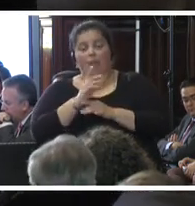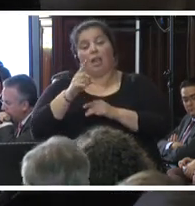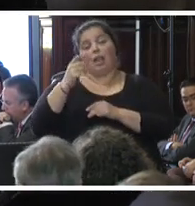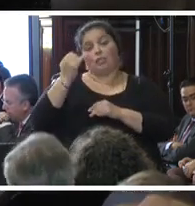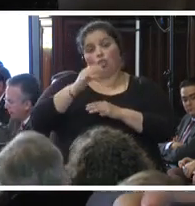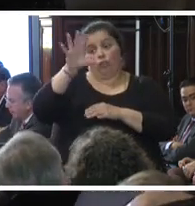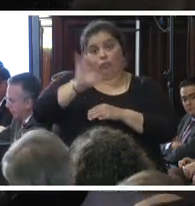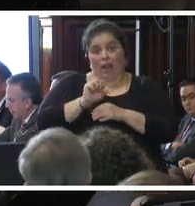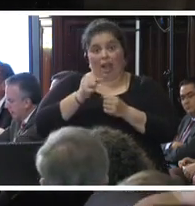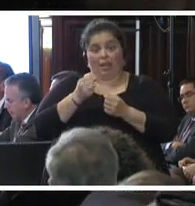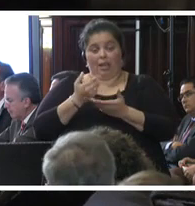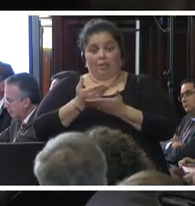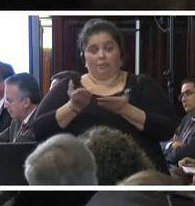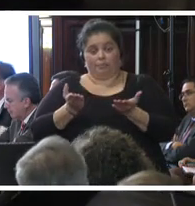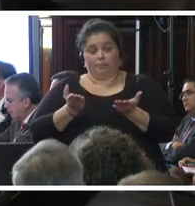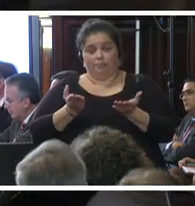traigo,